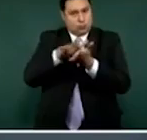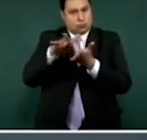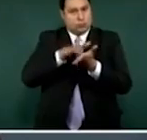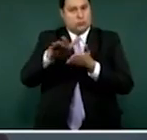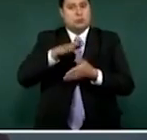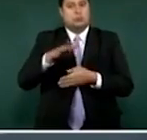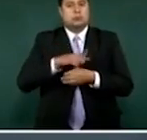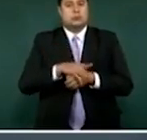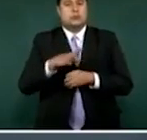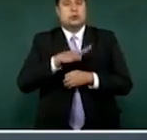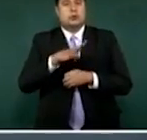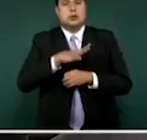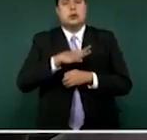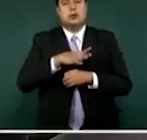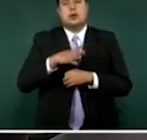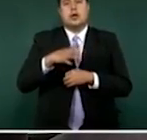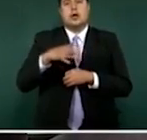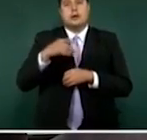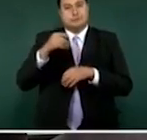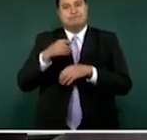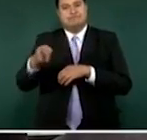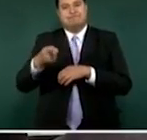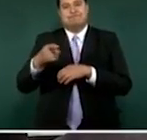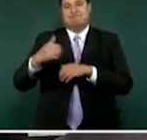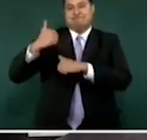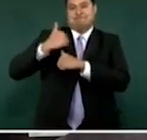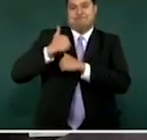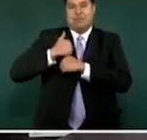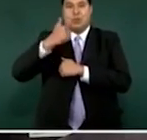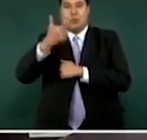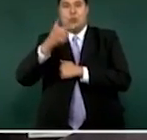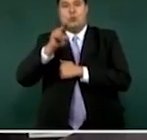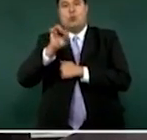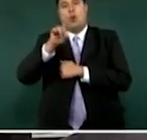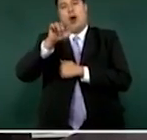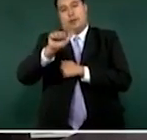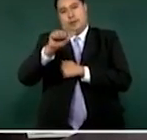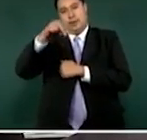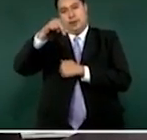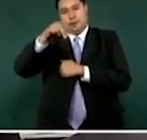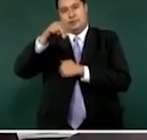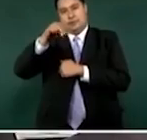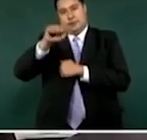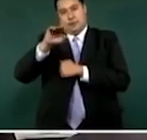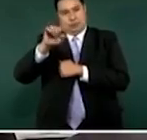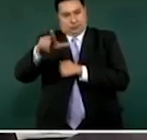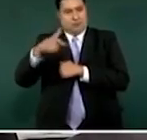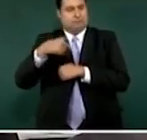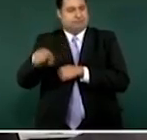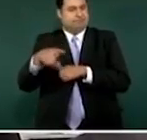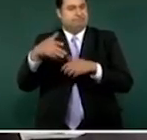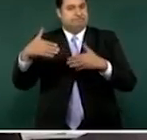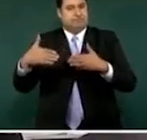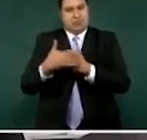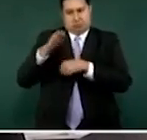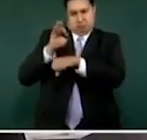Guardia Nacional. Hay una coordinación muy buena para seguir fortaleciendo la presencia